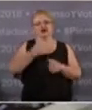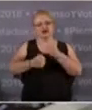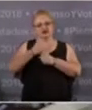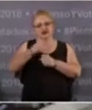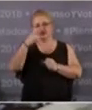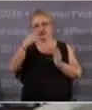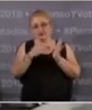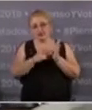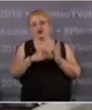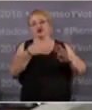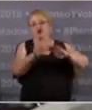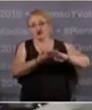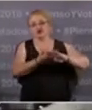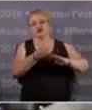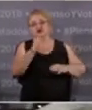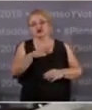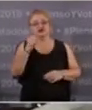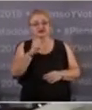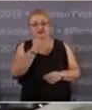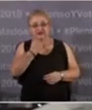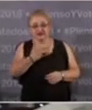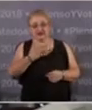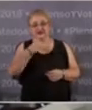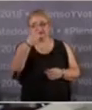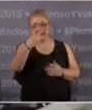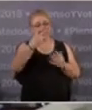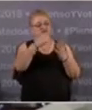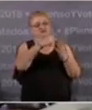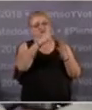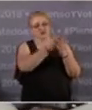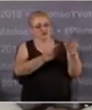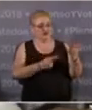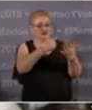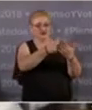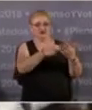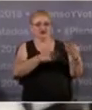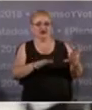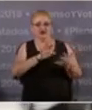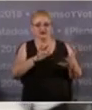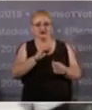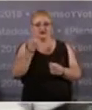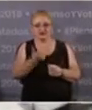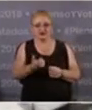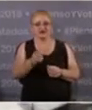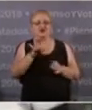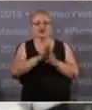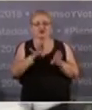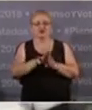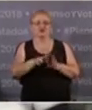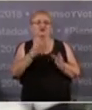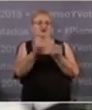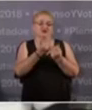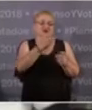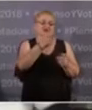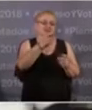Unidas contra la Delincuencia Organizada Transnacional, que tiene tres protocolos. Uno de esos protocolos es el de lavado de dinero, el otro es el de trata de personas y el otro es